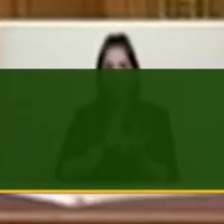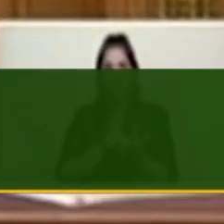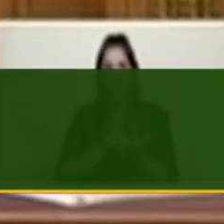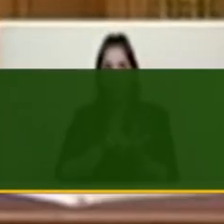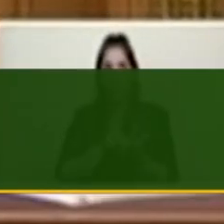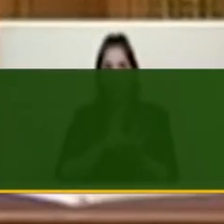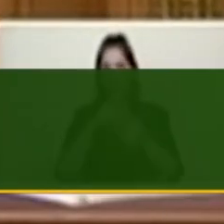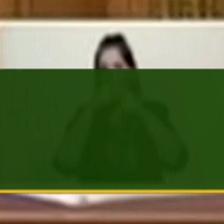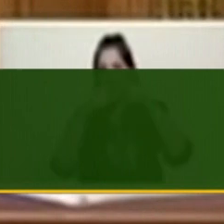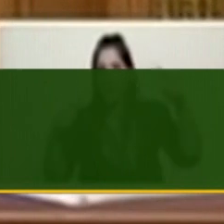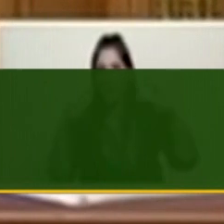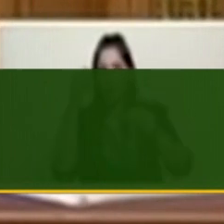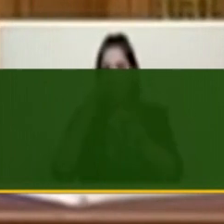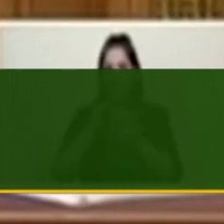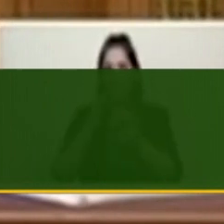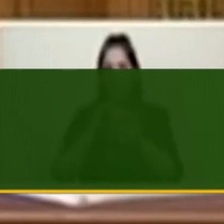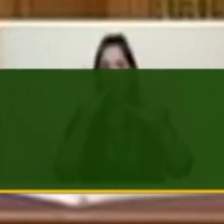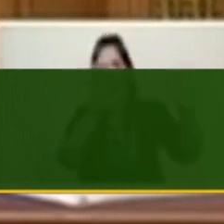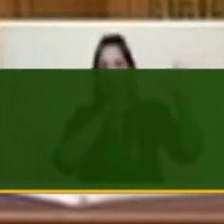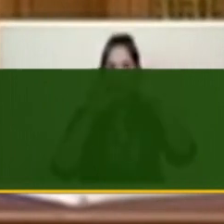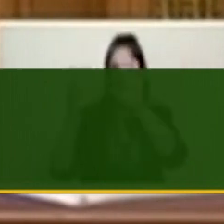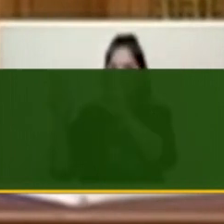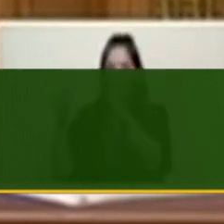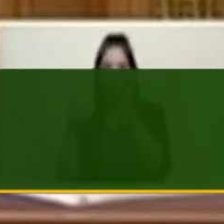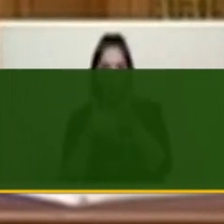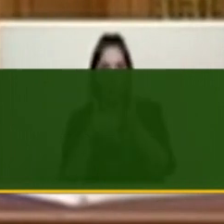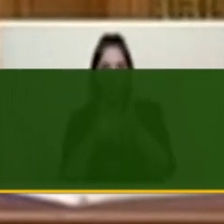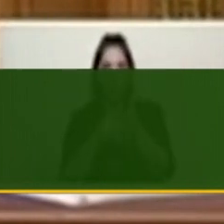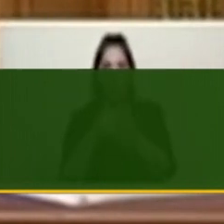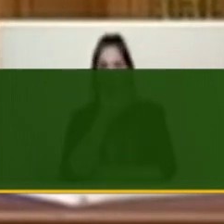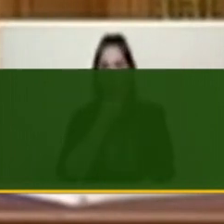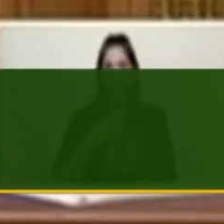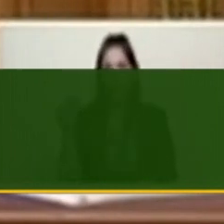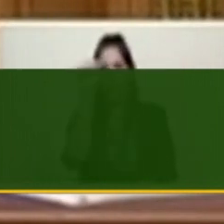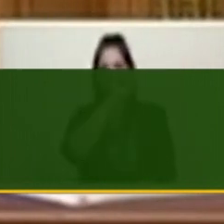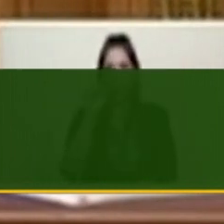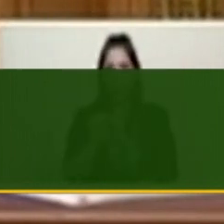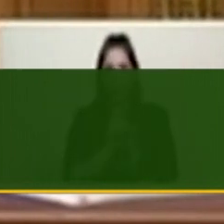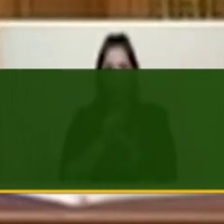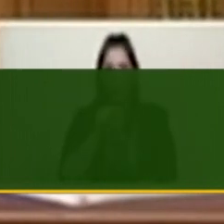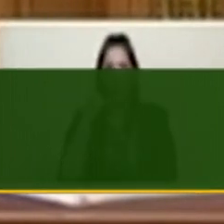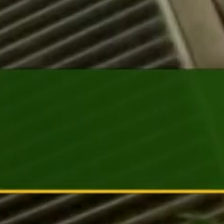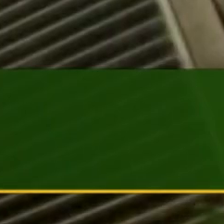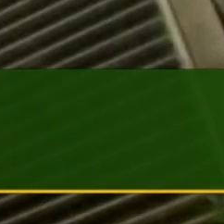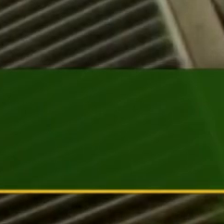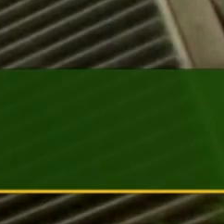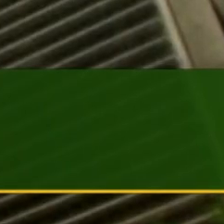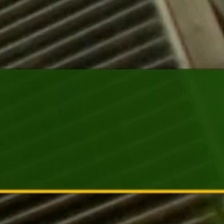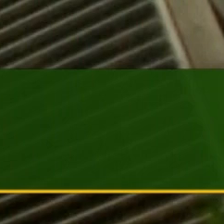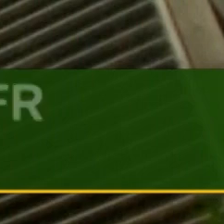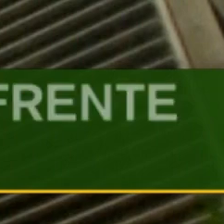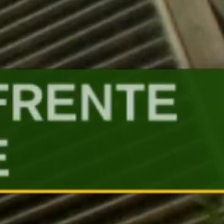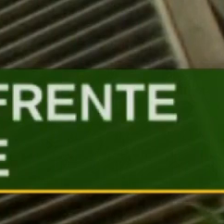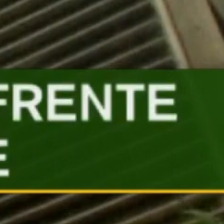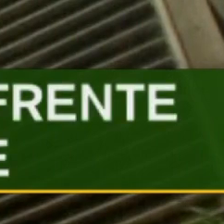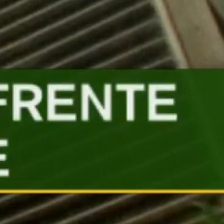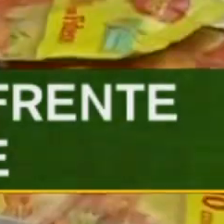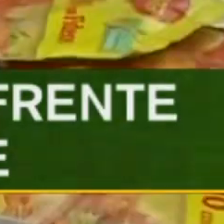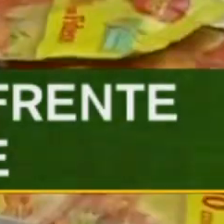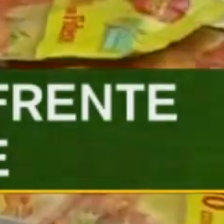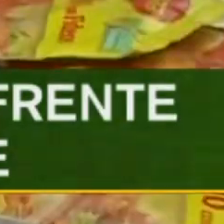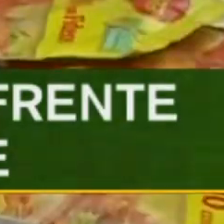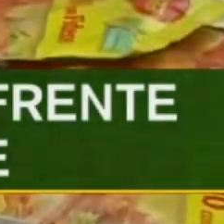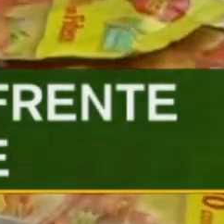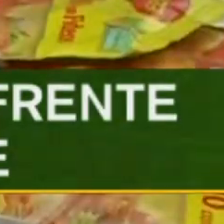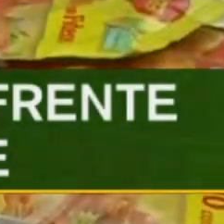en medio Petro 18.000 bolívares soberanos para la clase trabajadora de Venezuela. Es una remuneración que a la tasa oficial